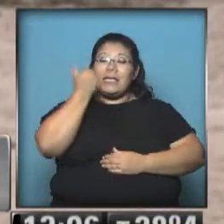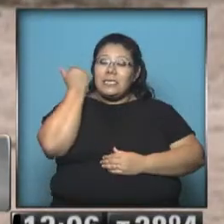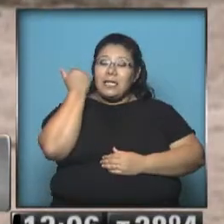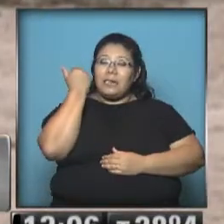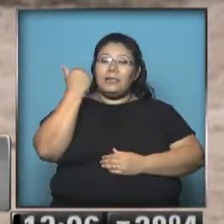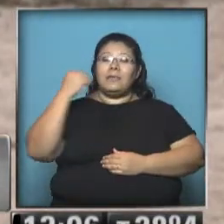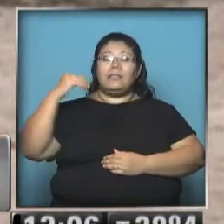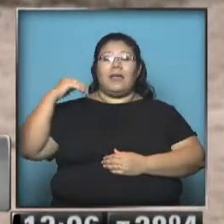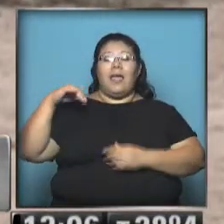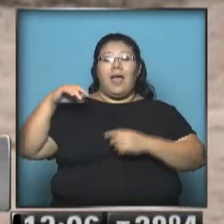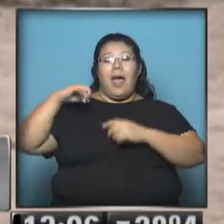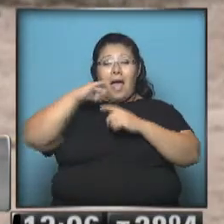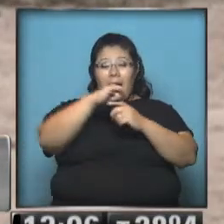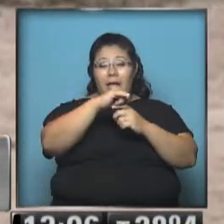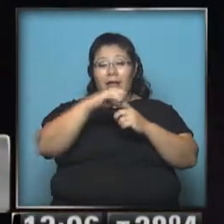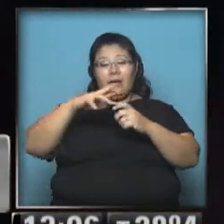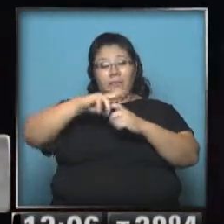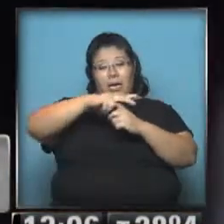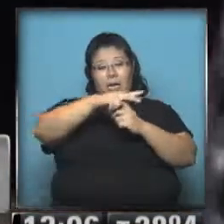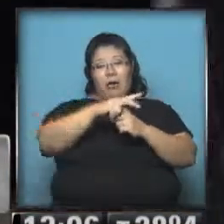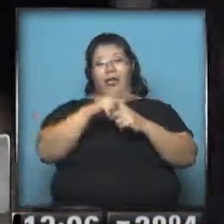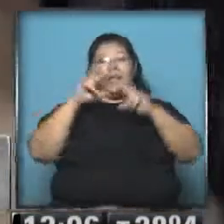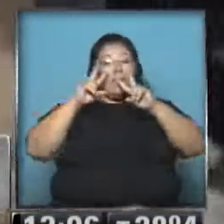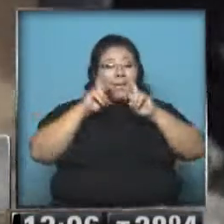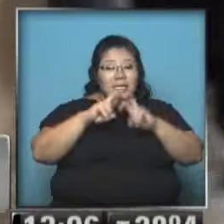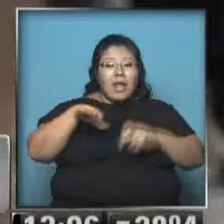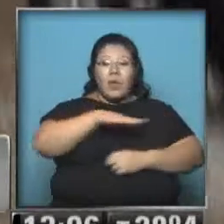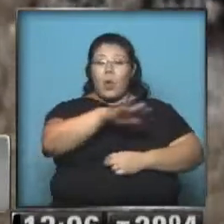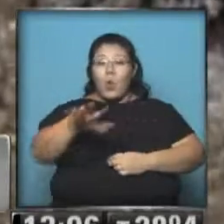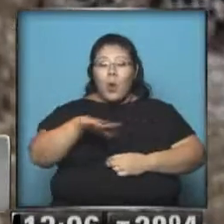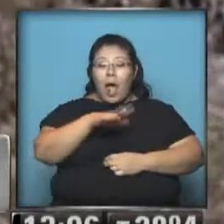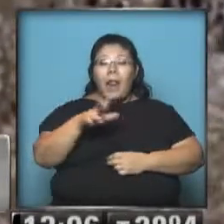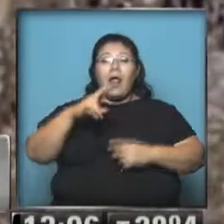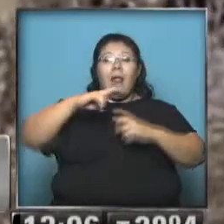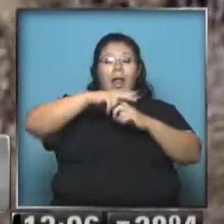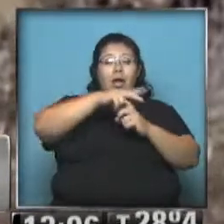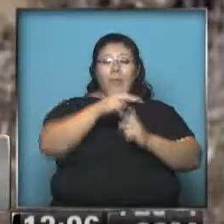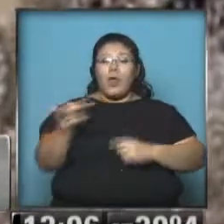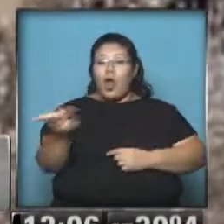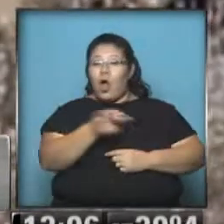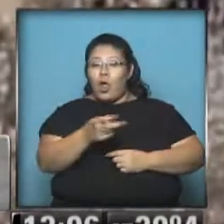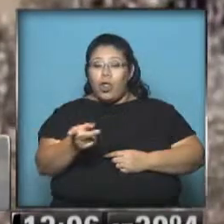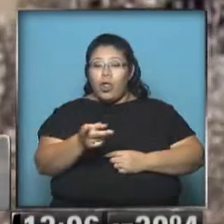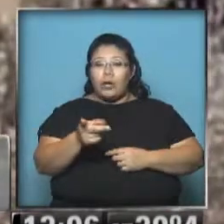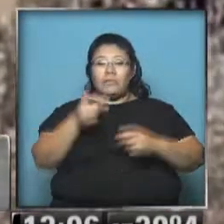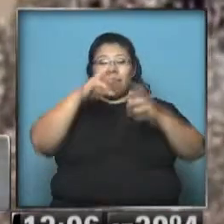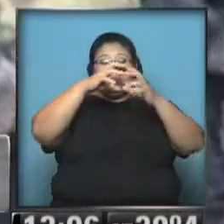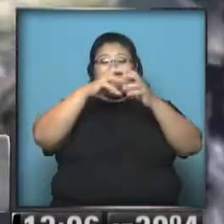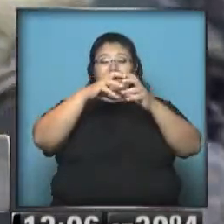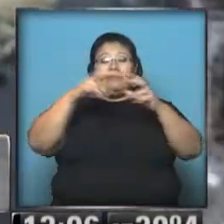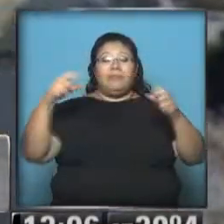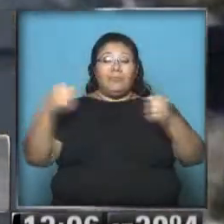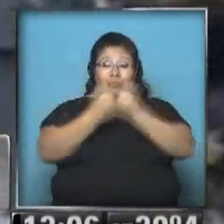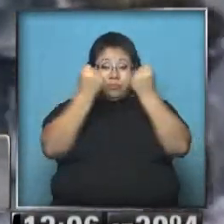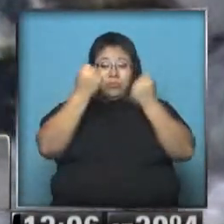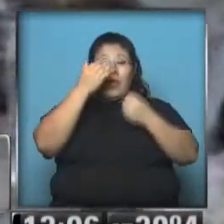Civil están en la zona de la tragedia estudiando los restos de las dos aeronaves que chocaron en el aire y al caer explotaron. El accidente